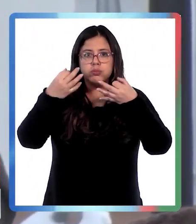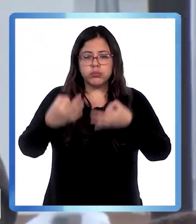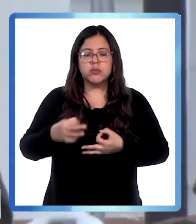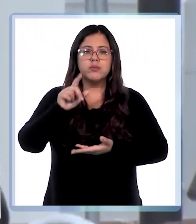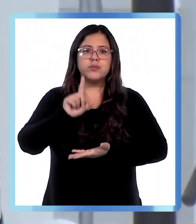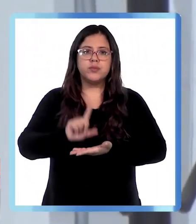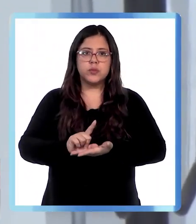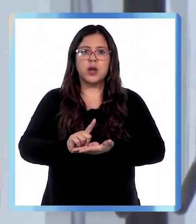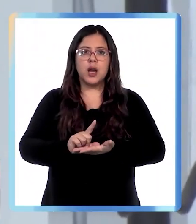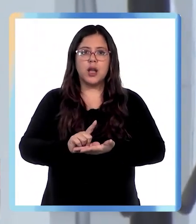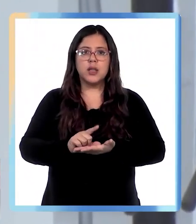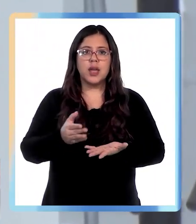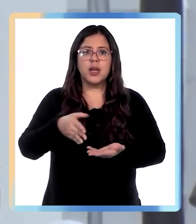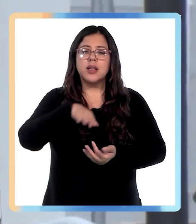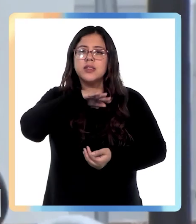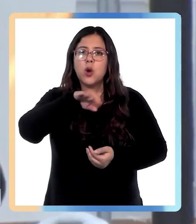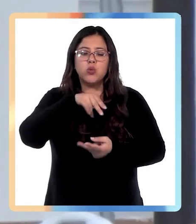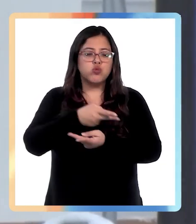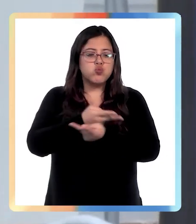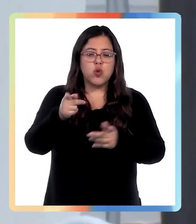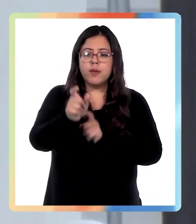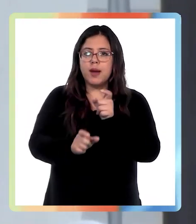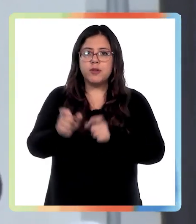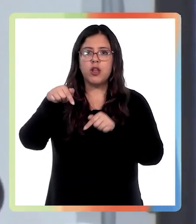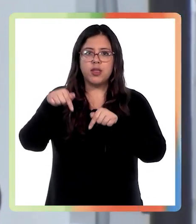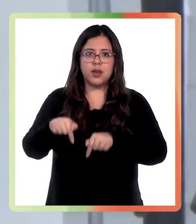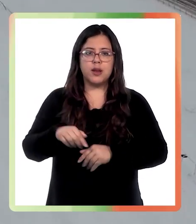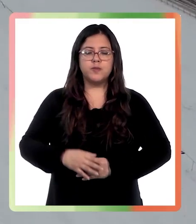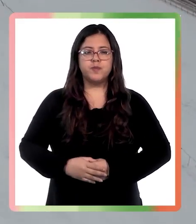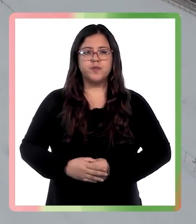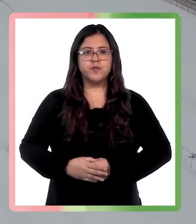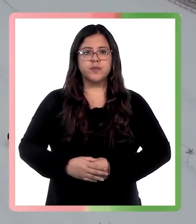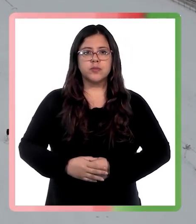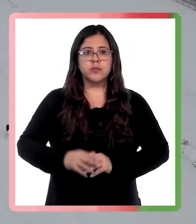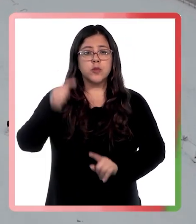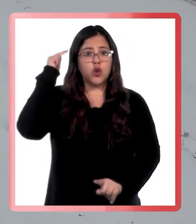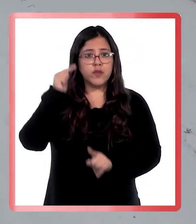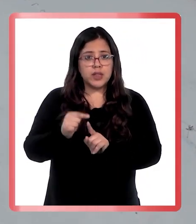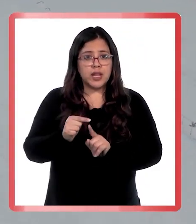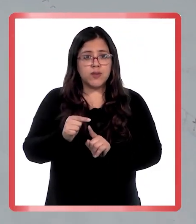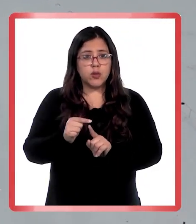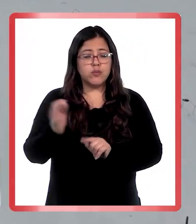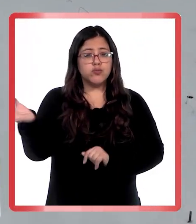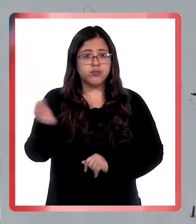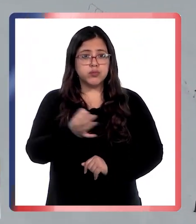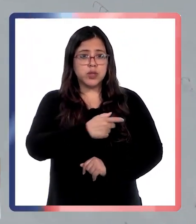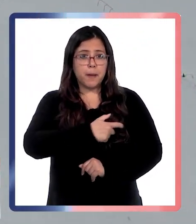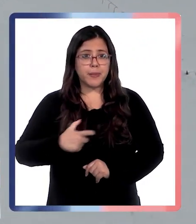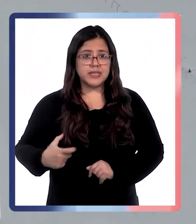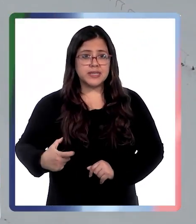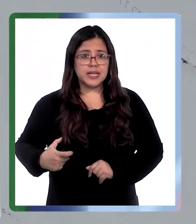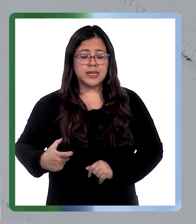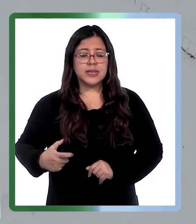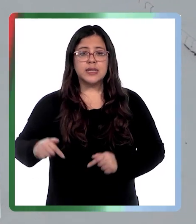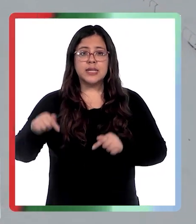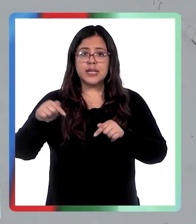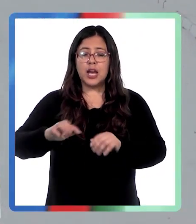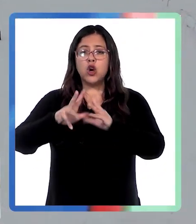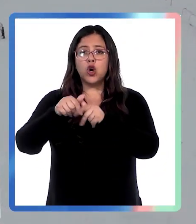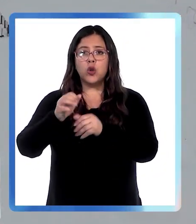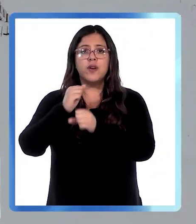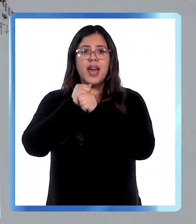recuperar como espacio de uso público para los vecinos y vecinas magallánicas la idea planteada por el mandatario es que el club